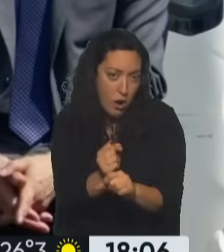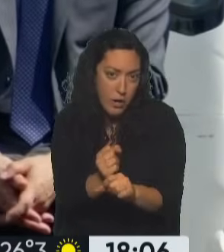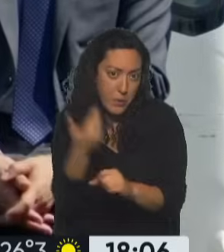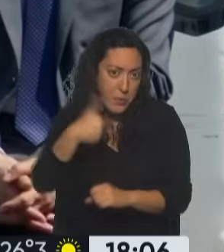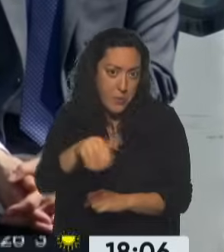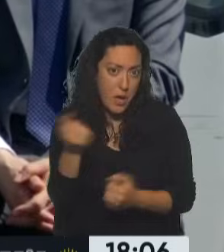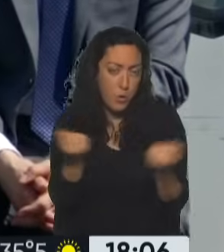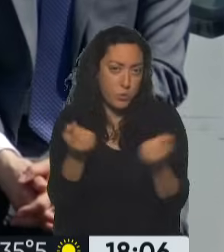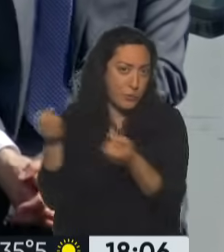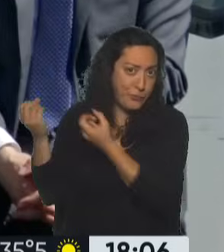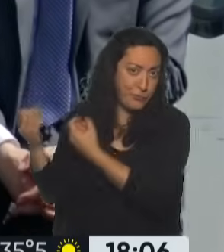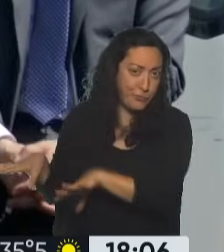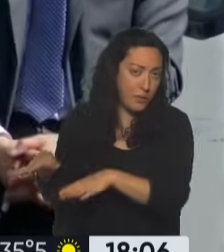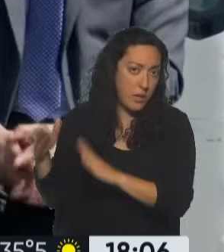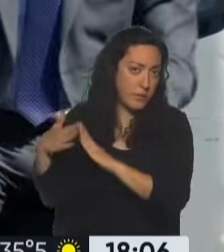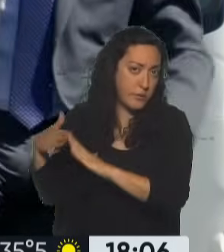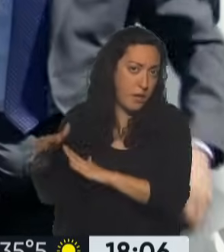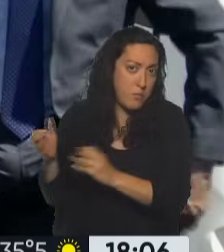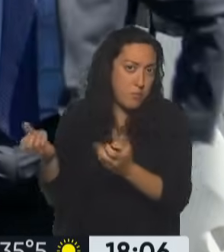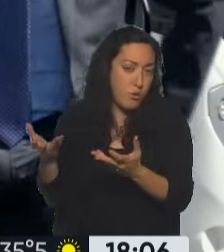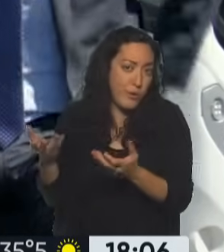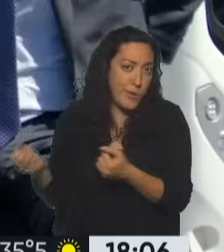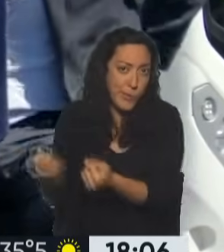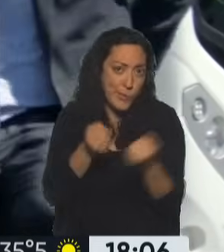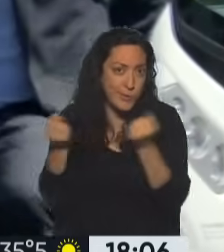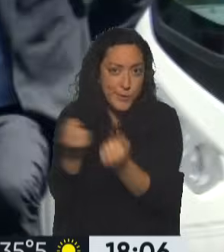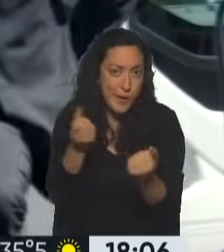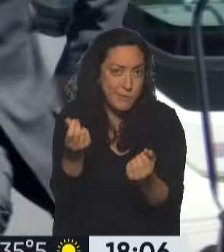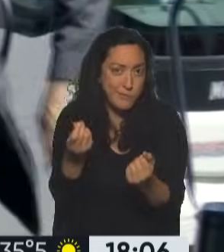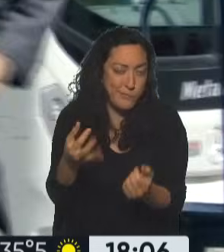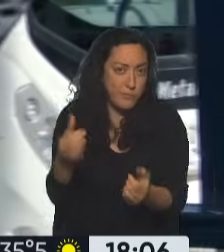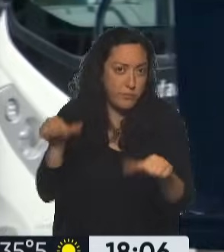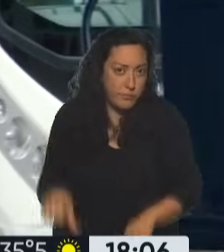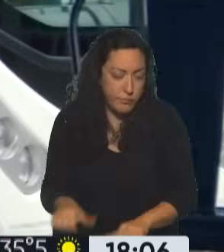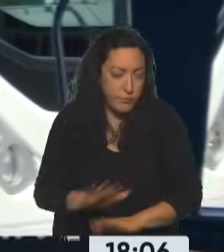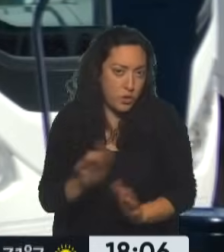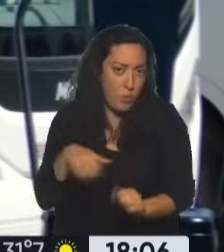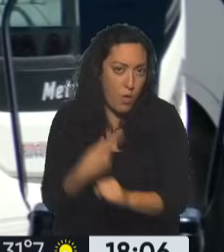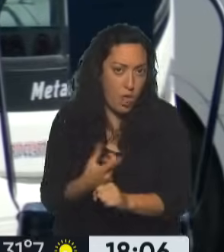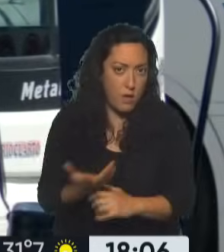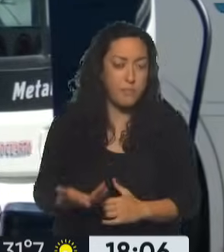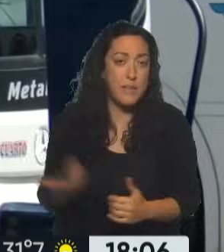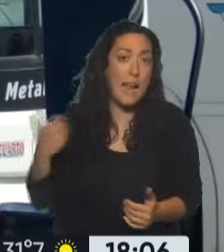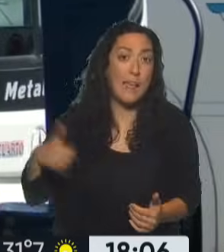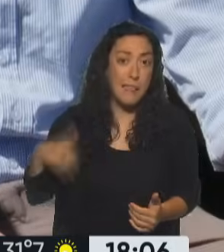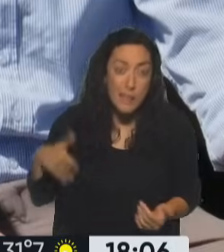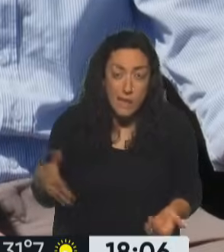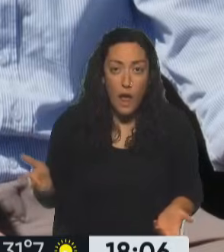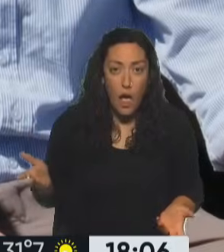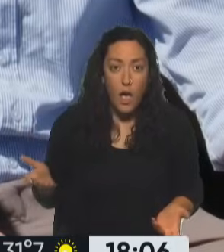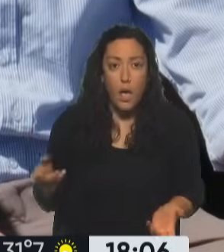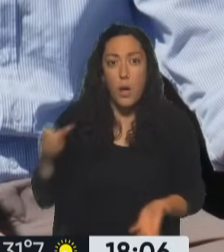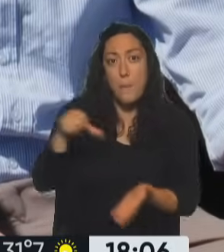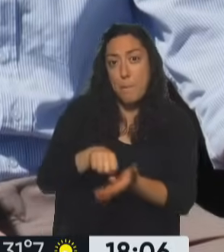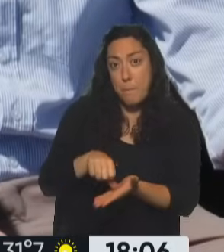coche en la puerta de la casa porque no lo puede usar. Y Argentina es un país que tiene, entre otras